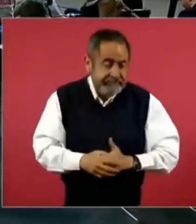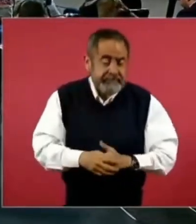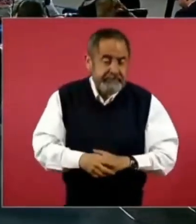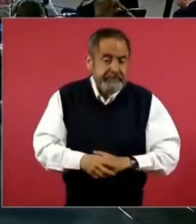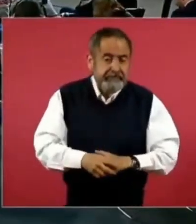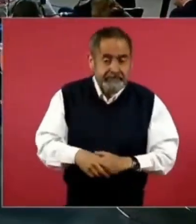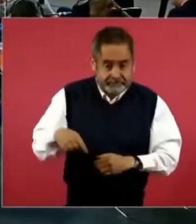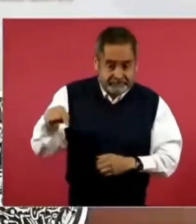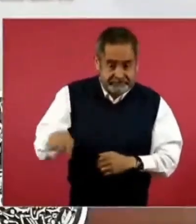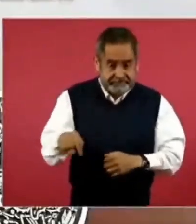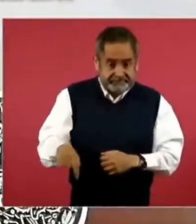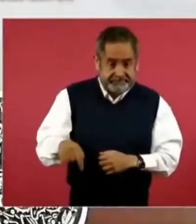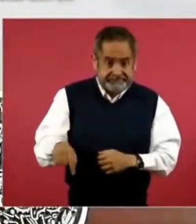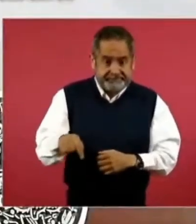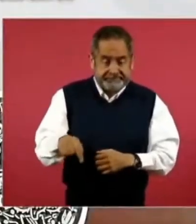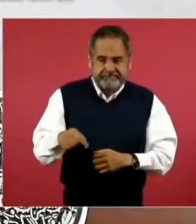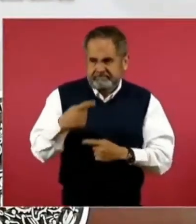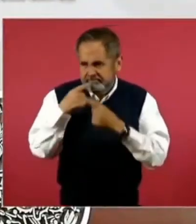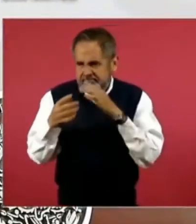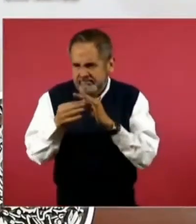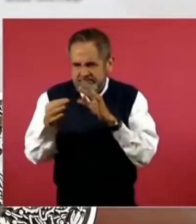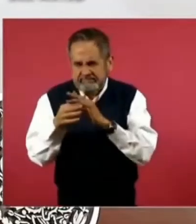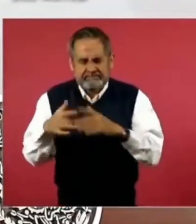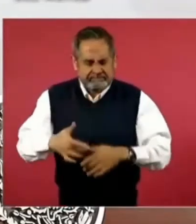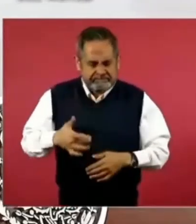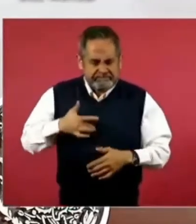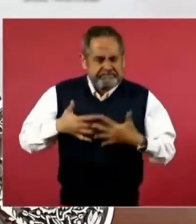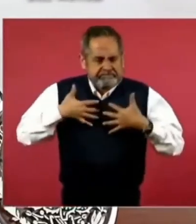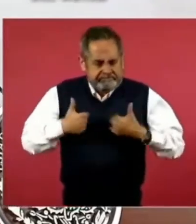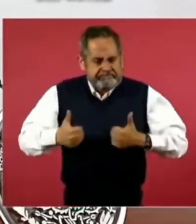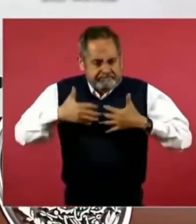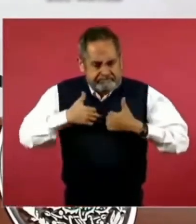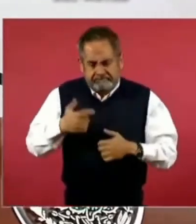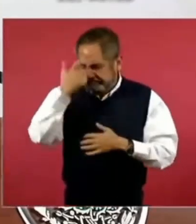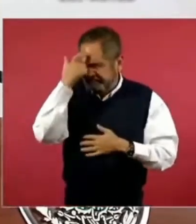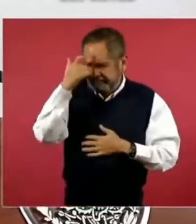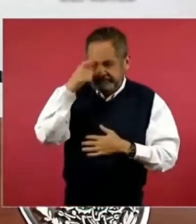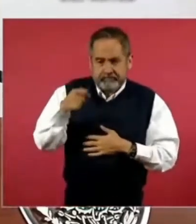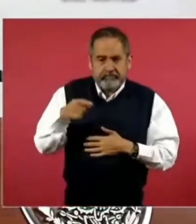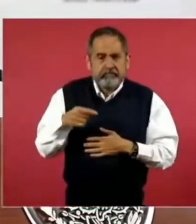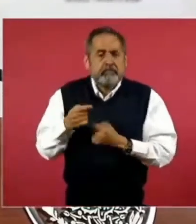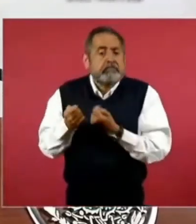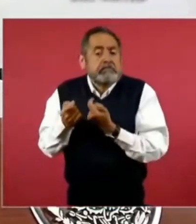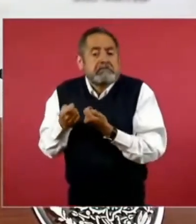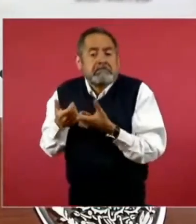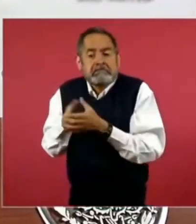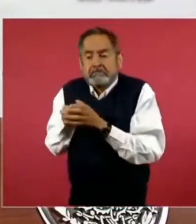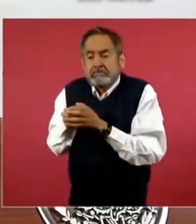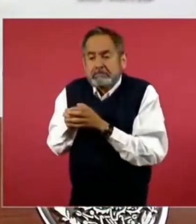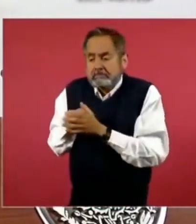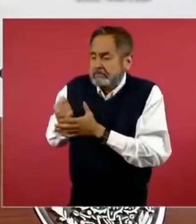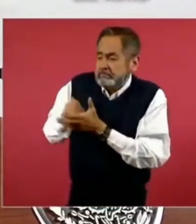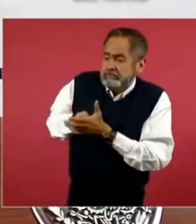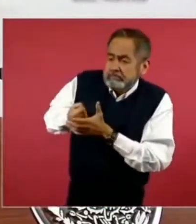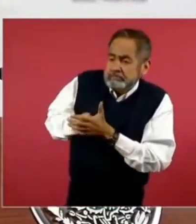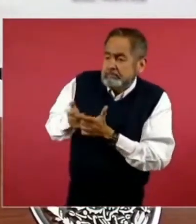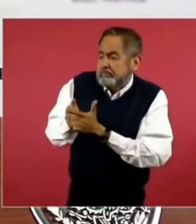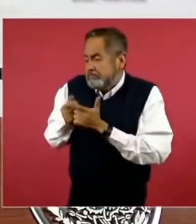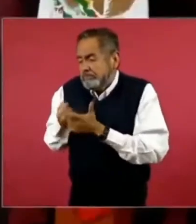Porque aquí no solo tomó conciencia una vanguardia, un